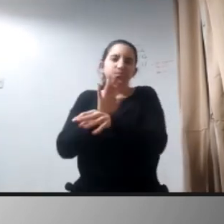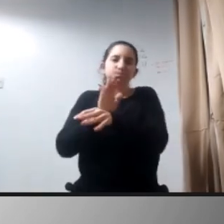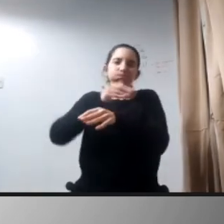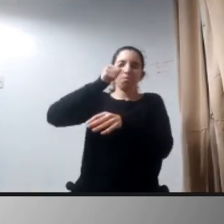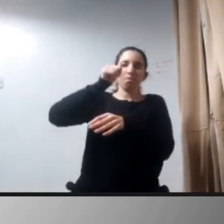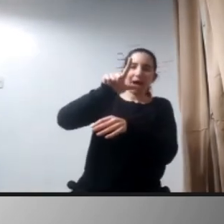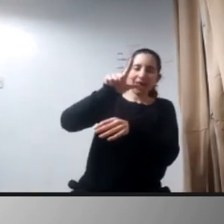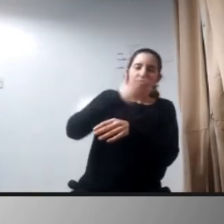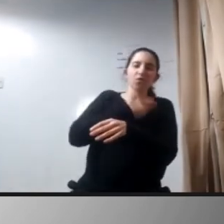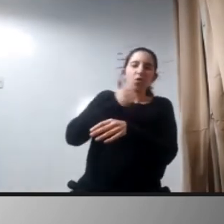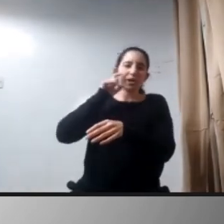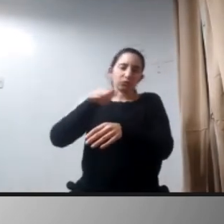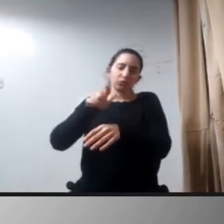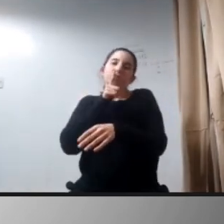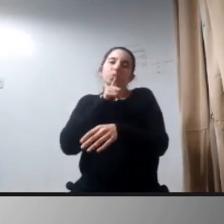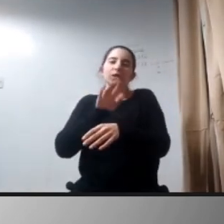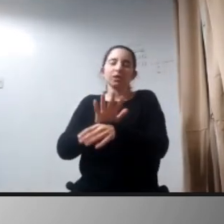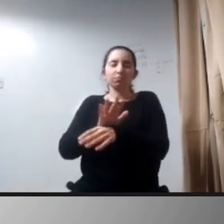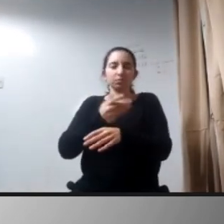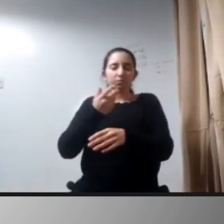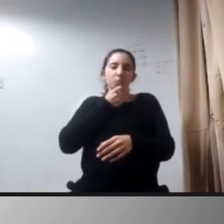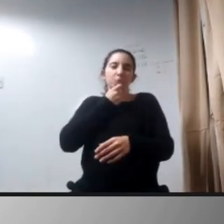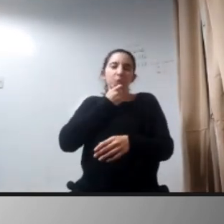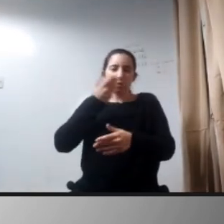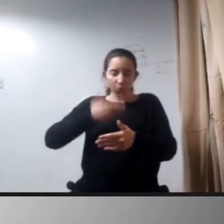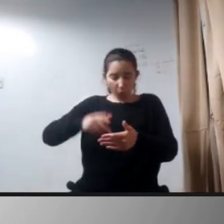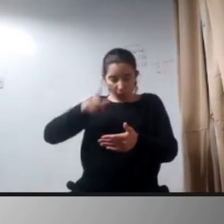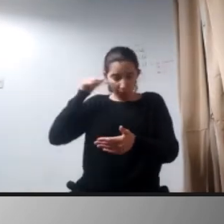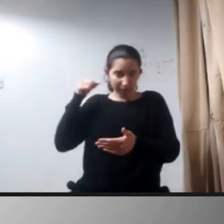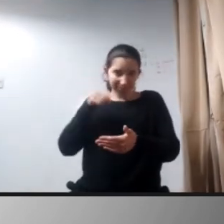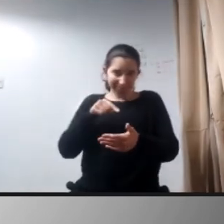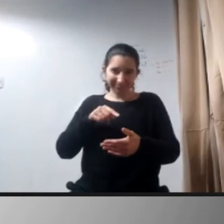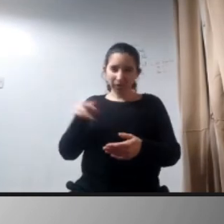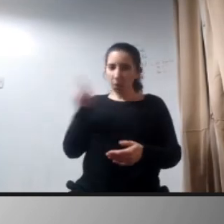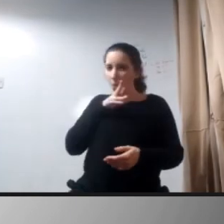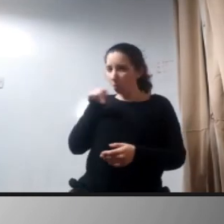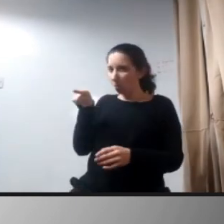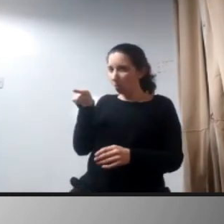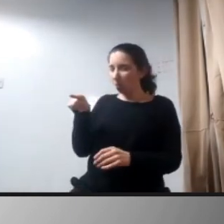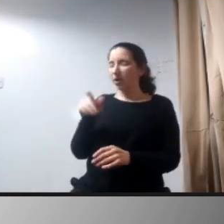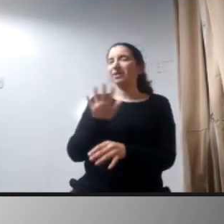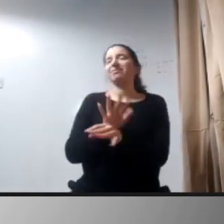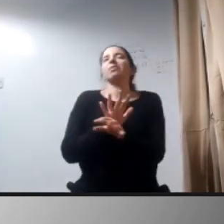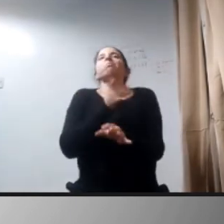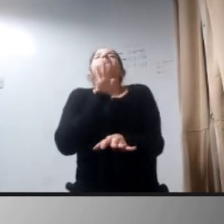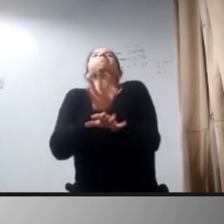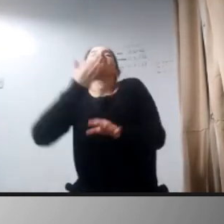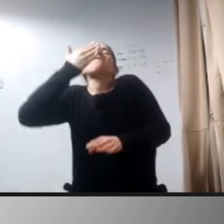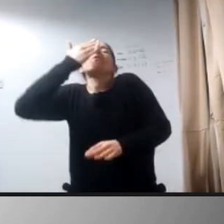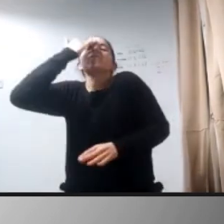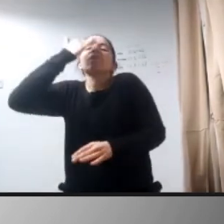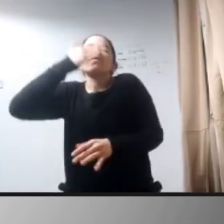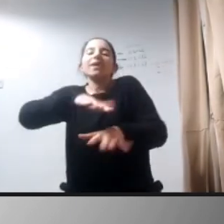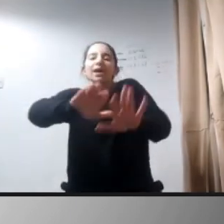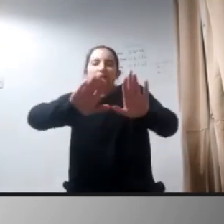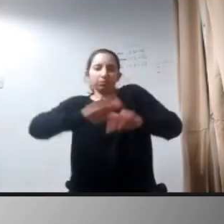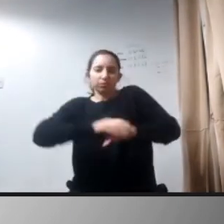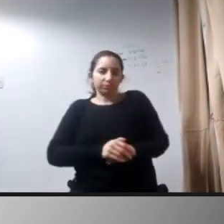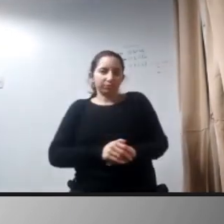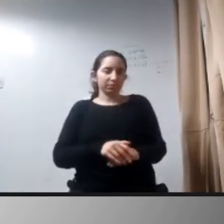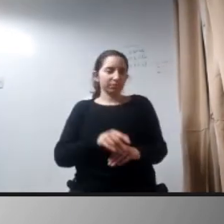de personas con síndrome de Down. Y ella se equivocó, ¿no? Entonces dijo, bueno, que es una enfermedad, qué sé yo. Y él la